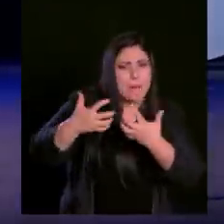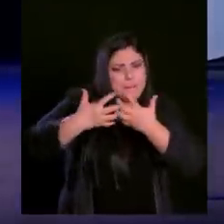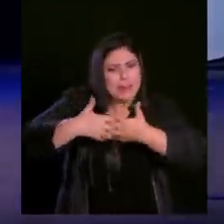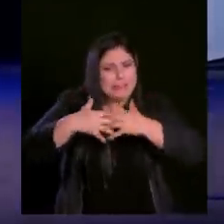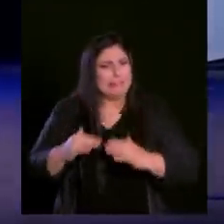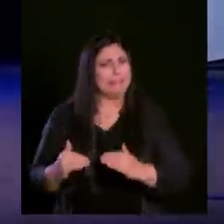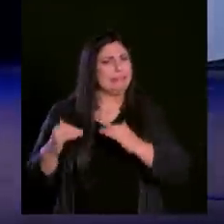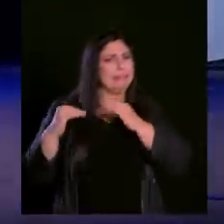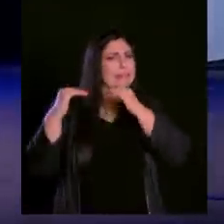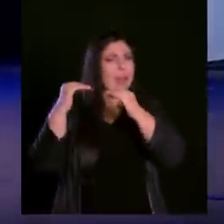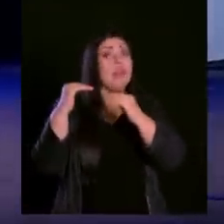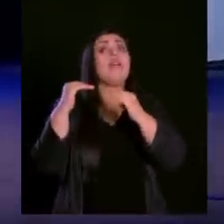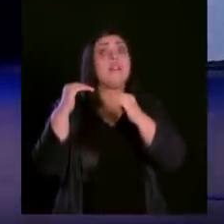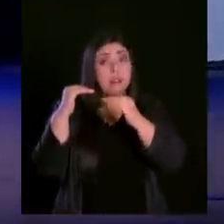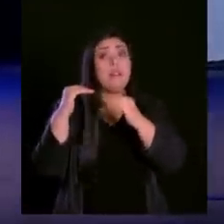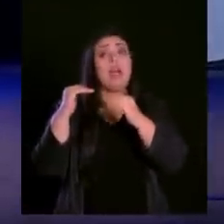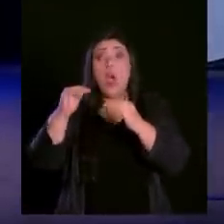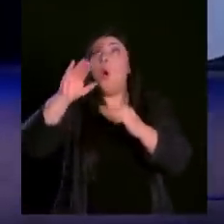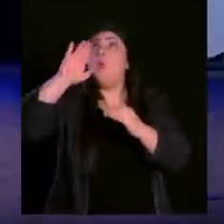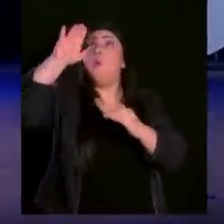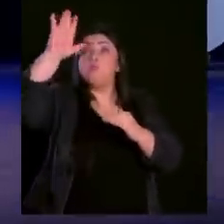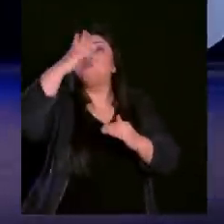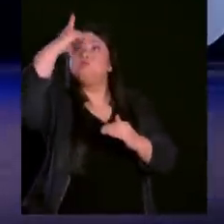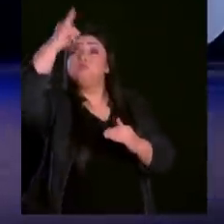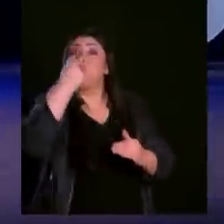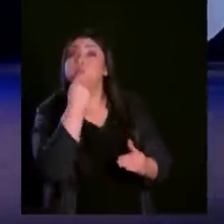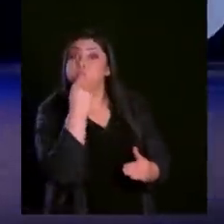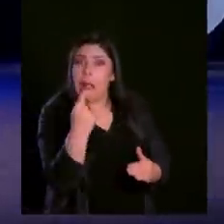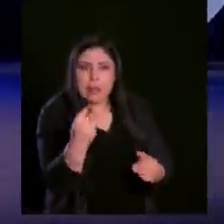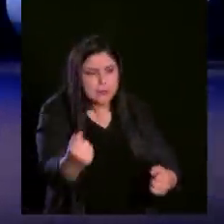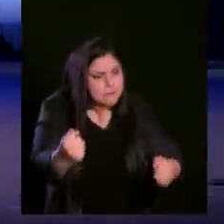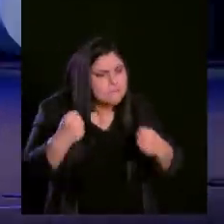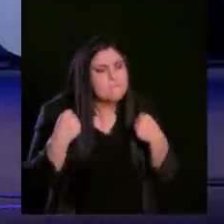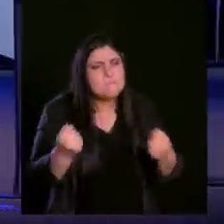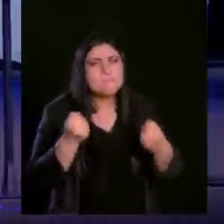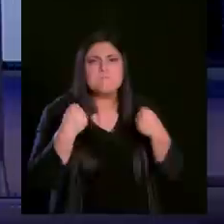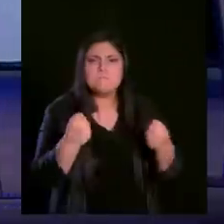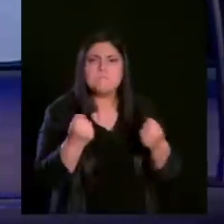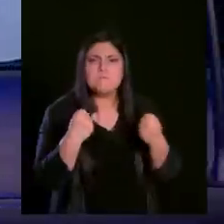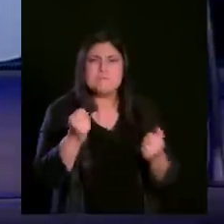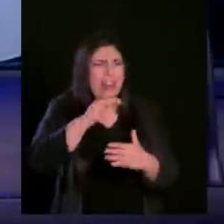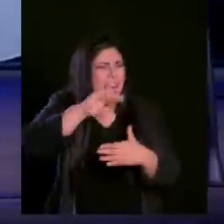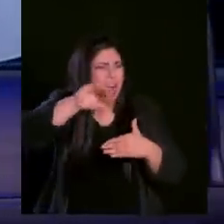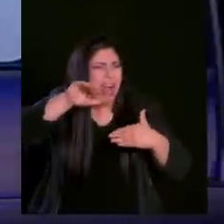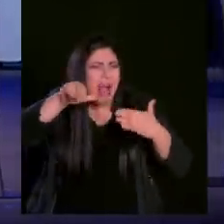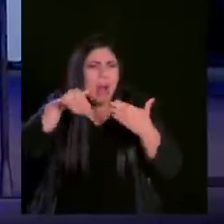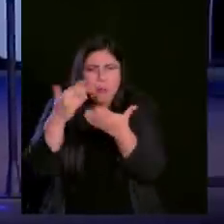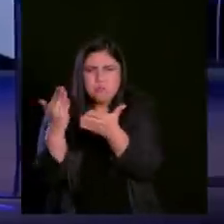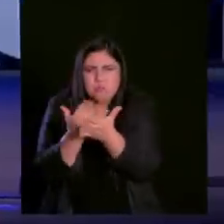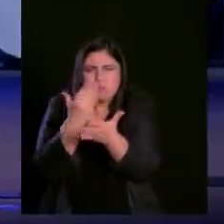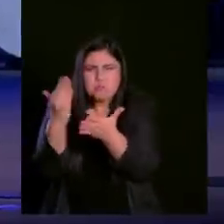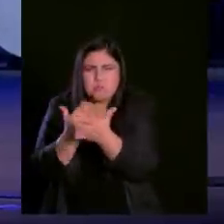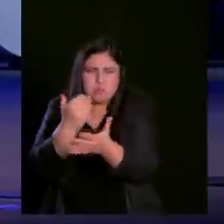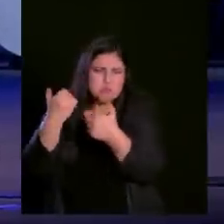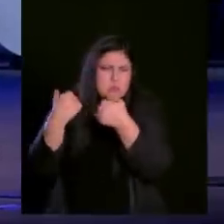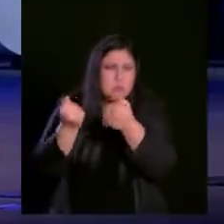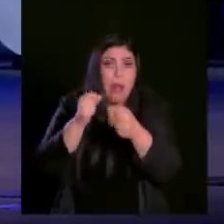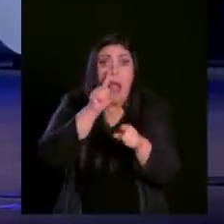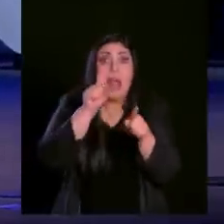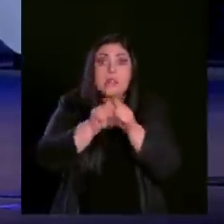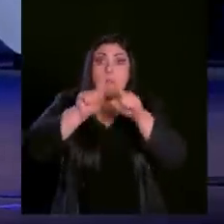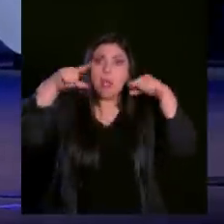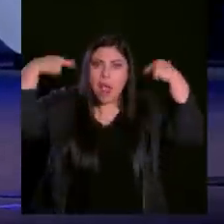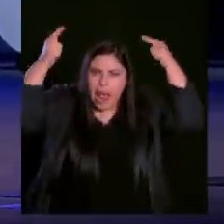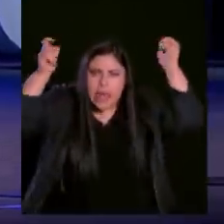en todo lo que hagas para que se cumpla lo que está escrito todo funcionando a tu favor Hay ángeles alrededor tuyo también